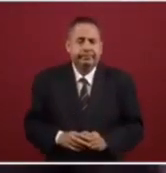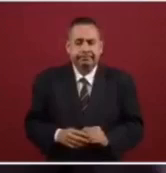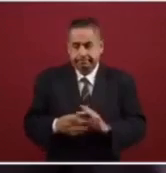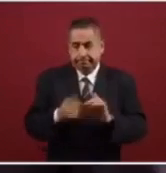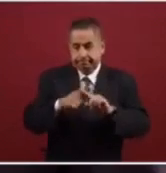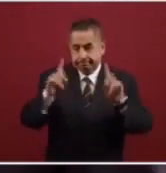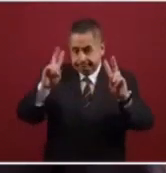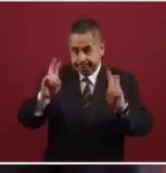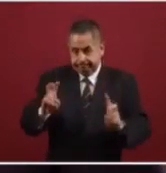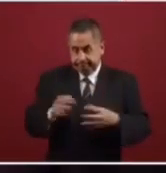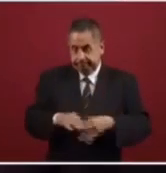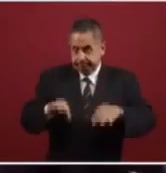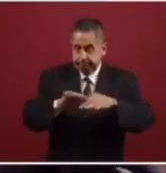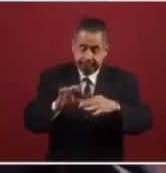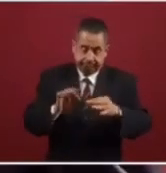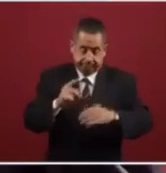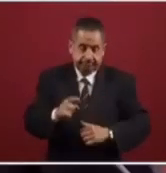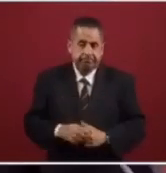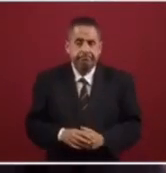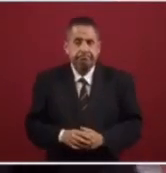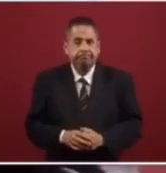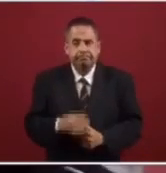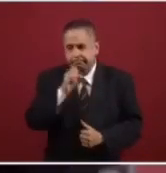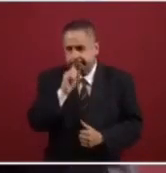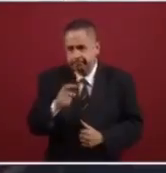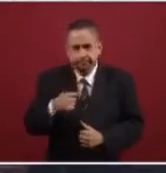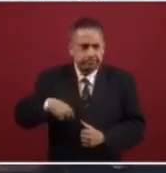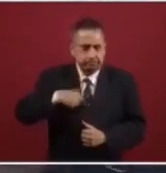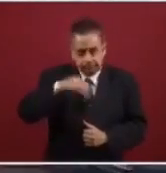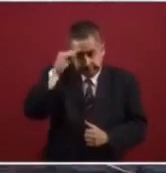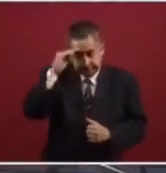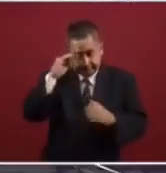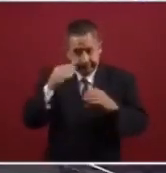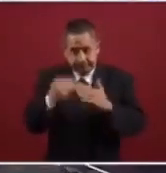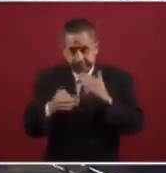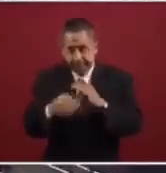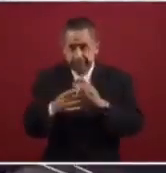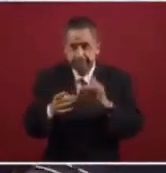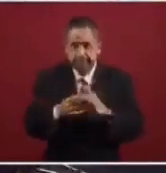Son temas importantes. Y tenemos pues pendientes